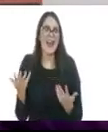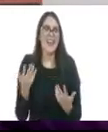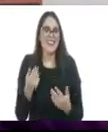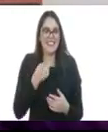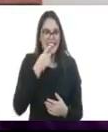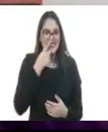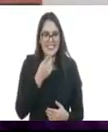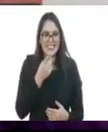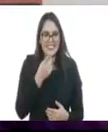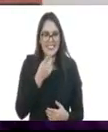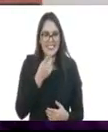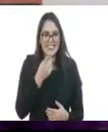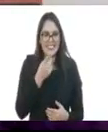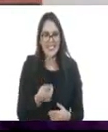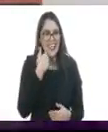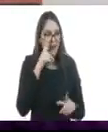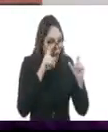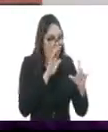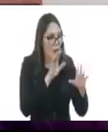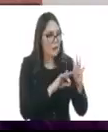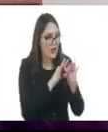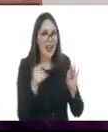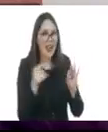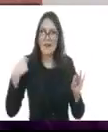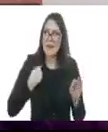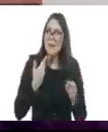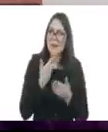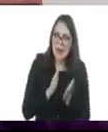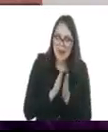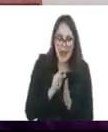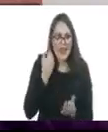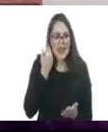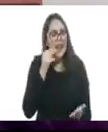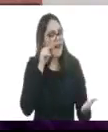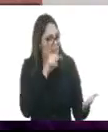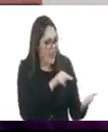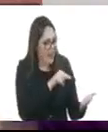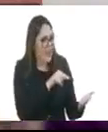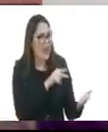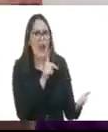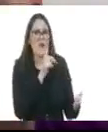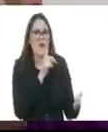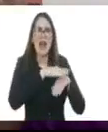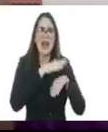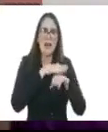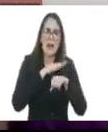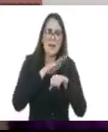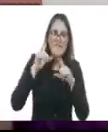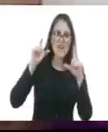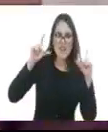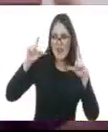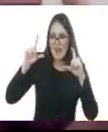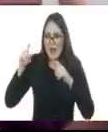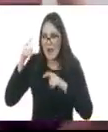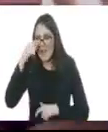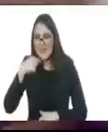tómame más fotos, a ver, enséñame las fotos, muéstrame las fotos. Y ahí para mí fue como,